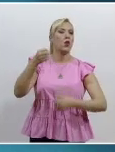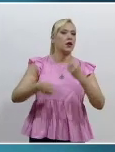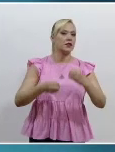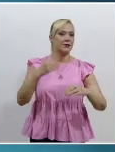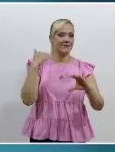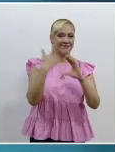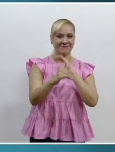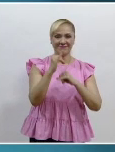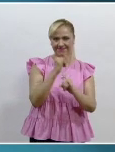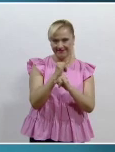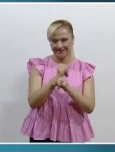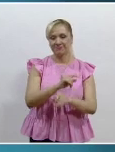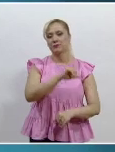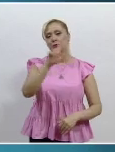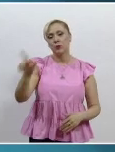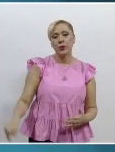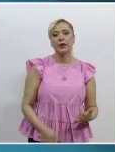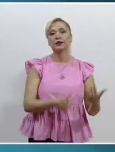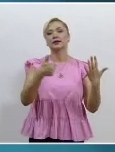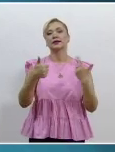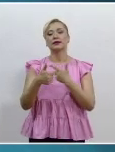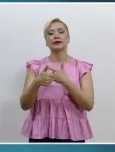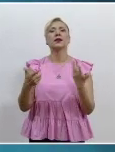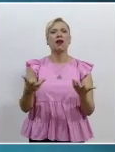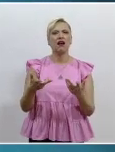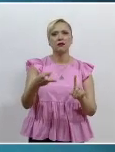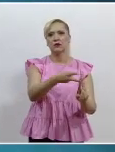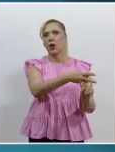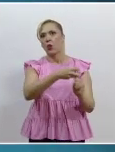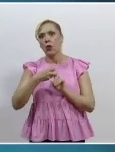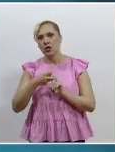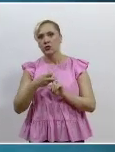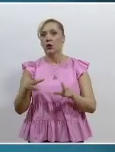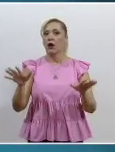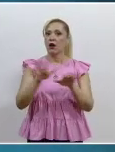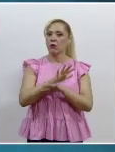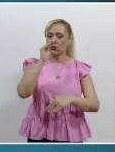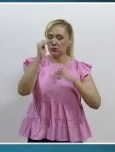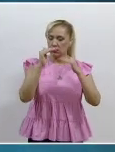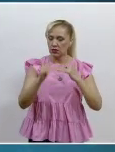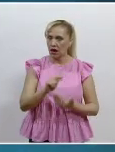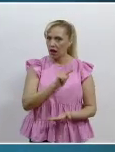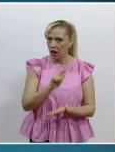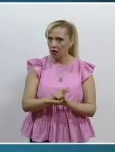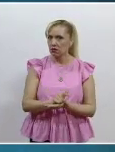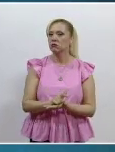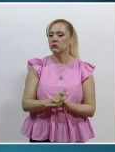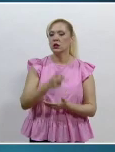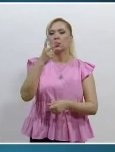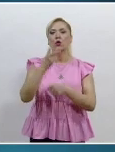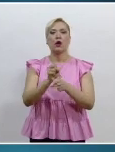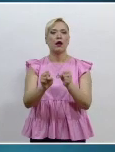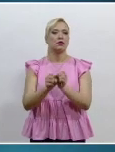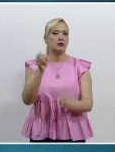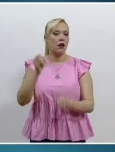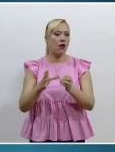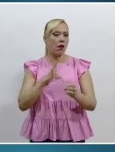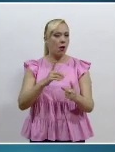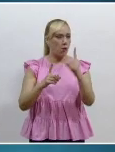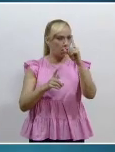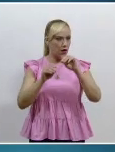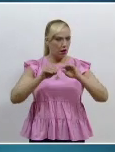Y finalmente, una que se relaciona con el delito de secuestro y su actualización del agravante. De segunda sala se publicó una que se